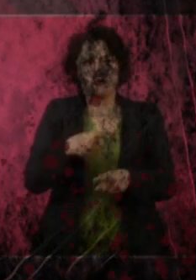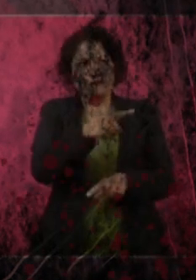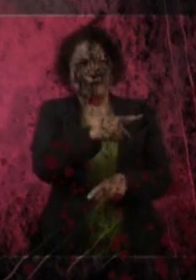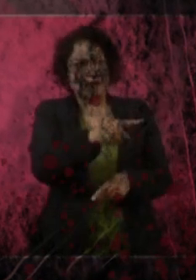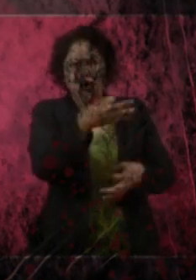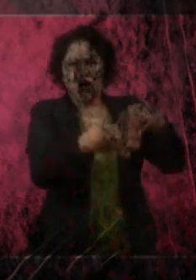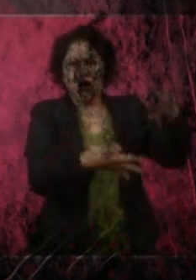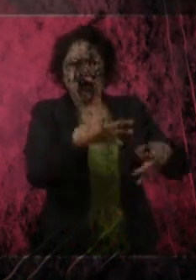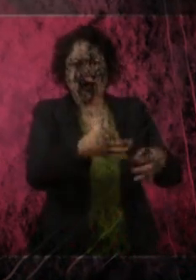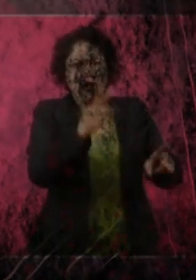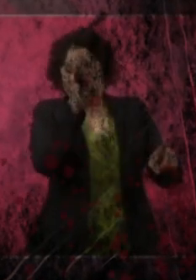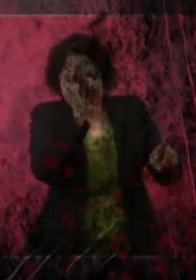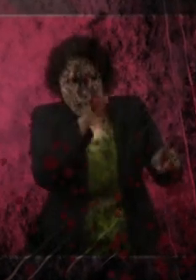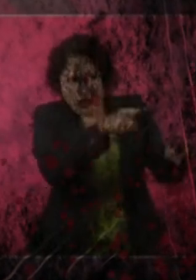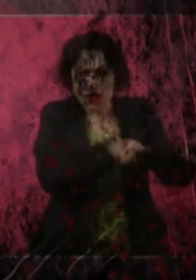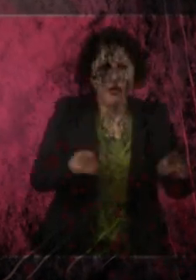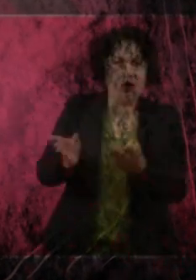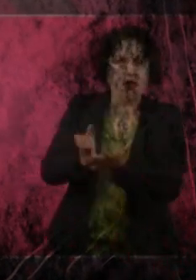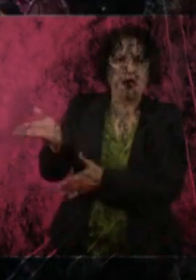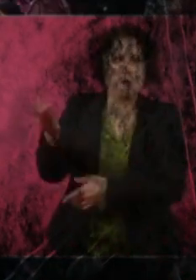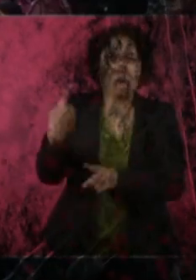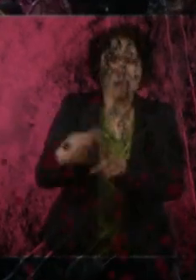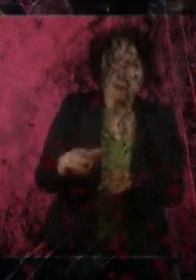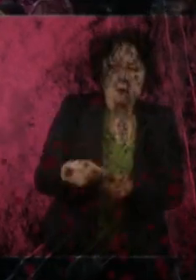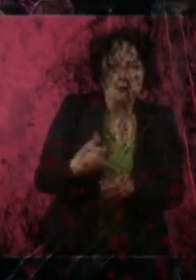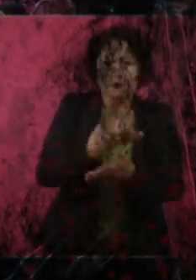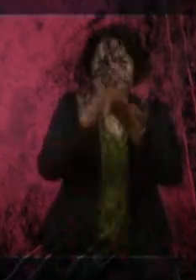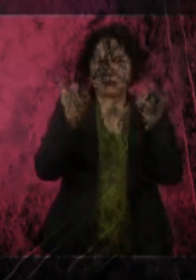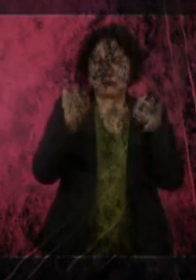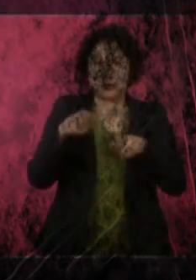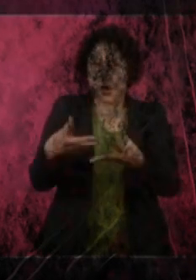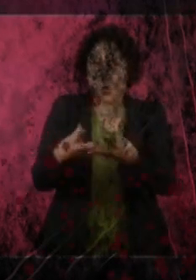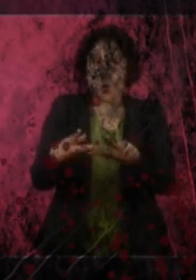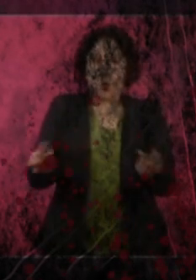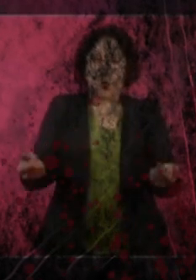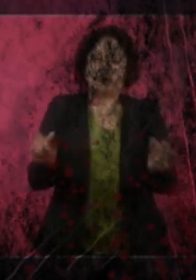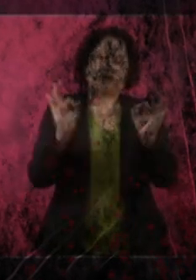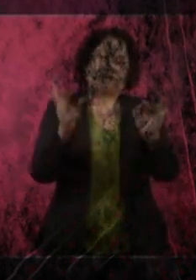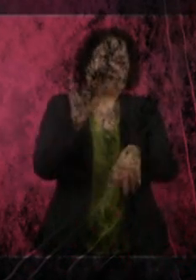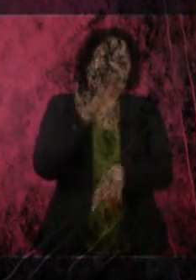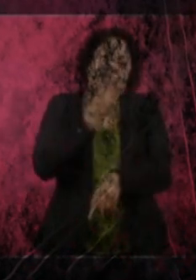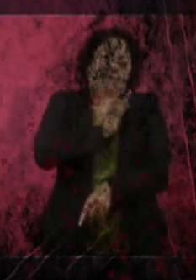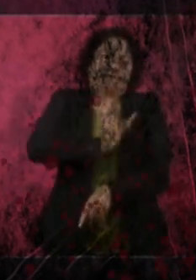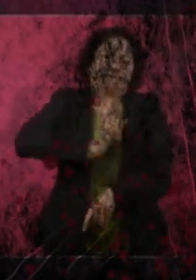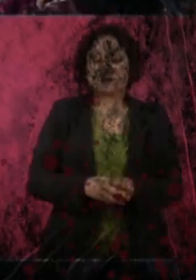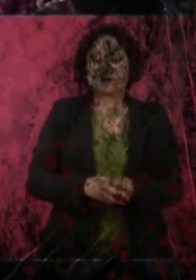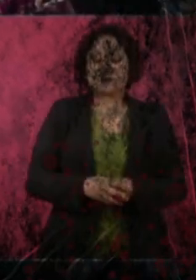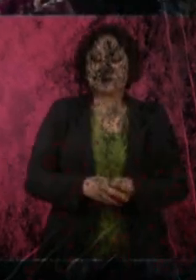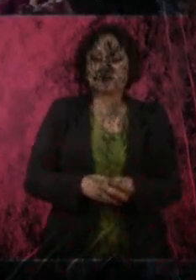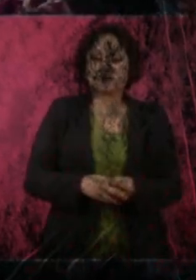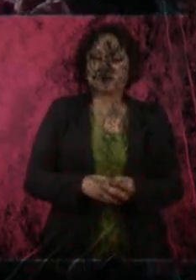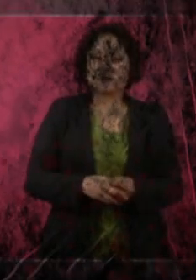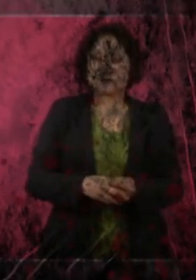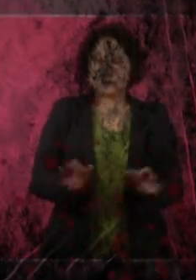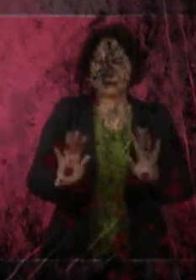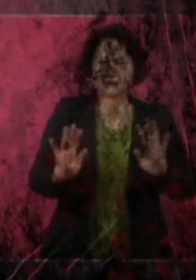mano de Dios. Pero cuando otros lo hacen, ¡uy!, se reenoja. Y los adoctrinaditos no logran aceptar